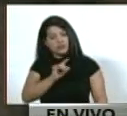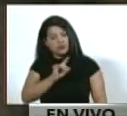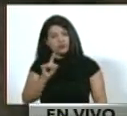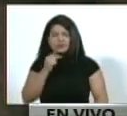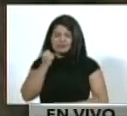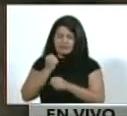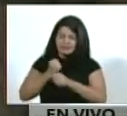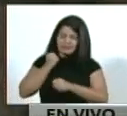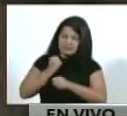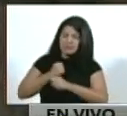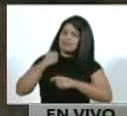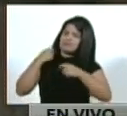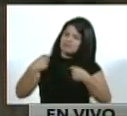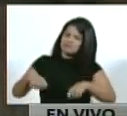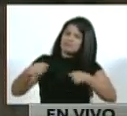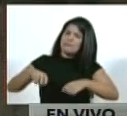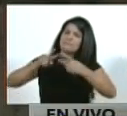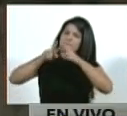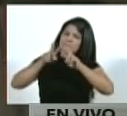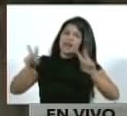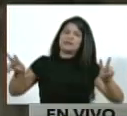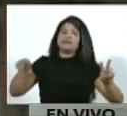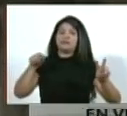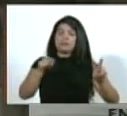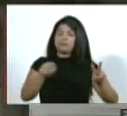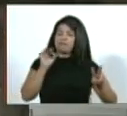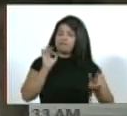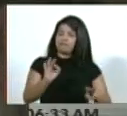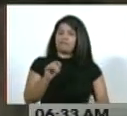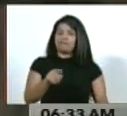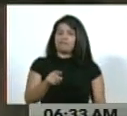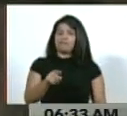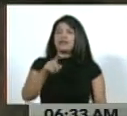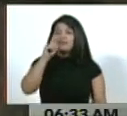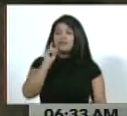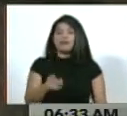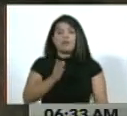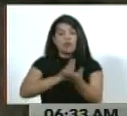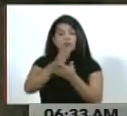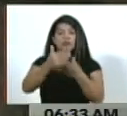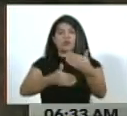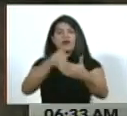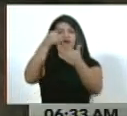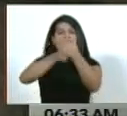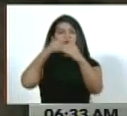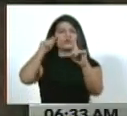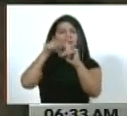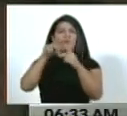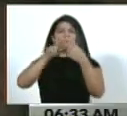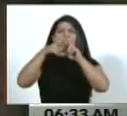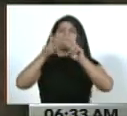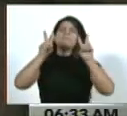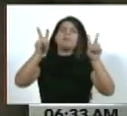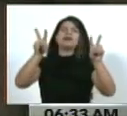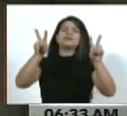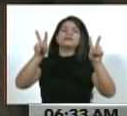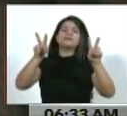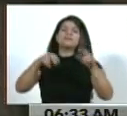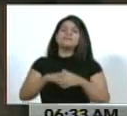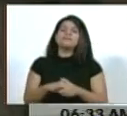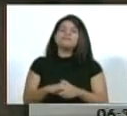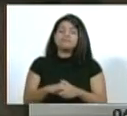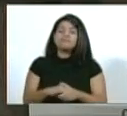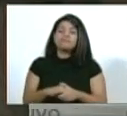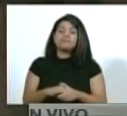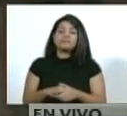Trabajar la paz es algo que no tiene precio. Y tenemos que seguir luchando por la paz. Pero no le